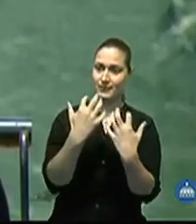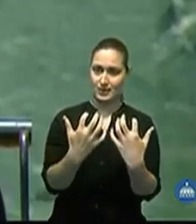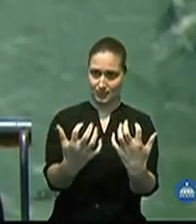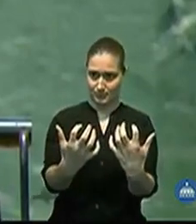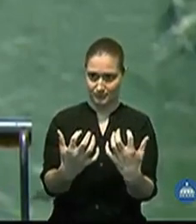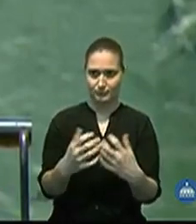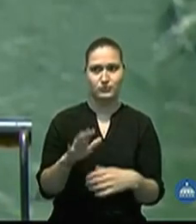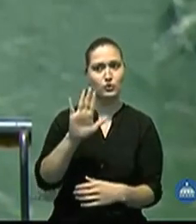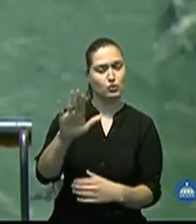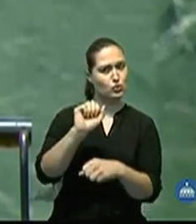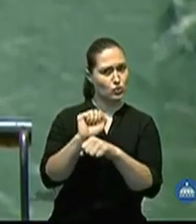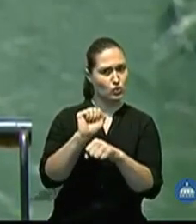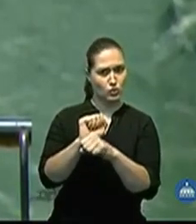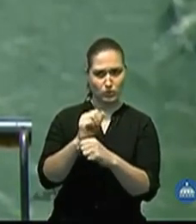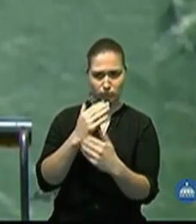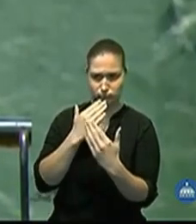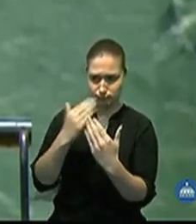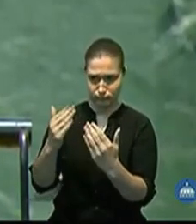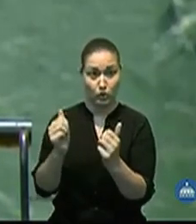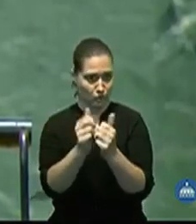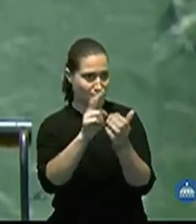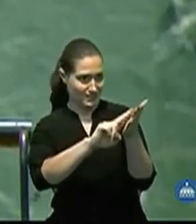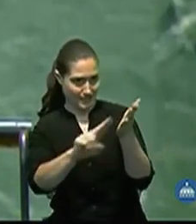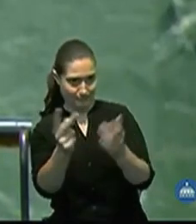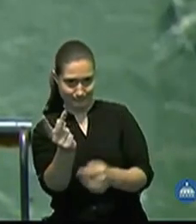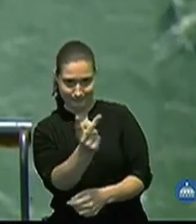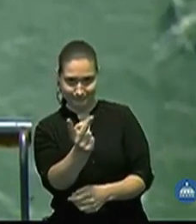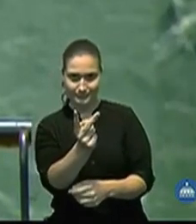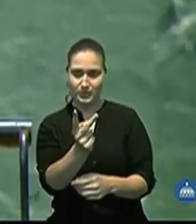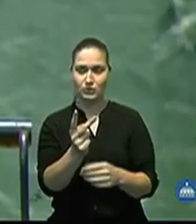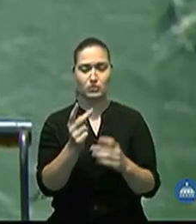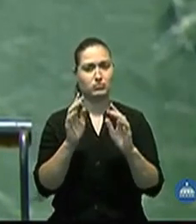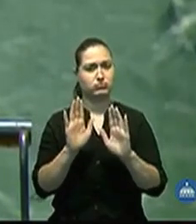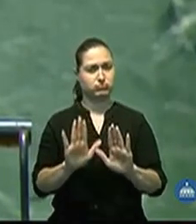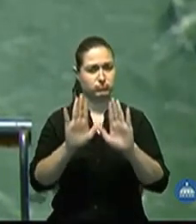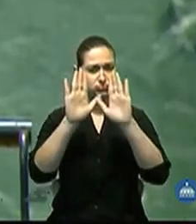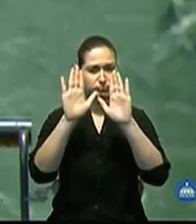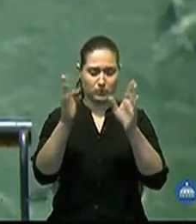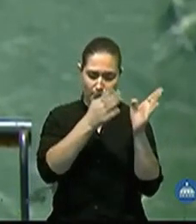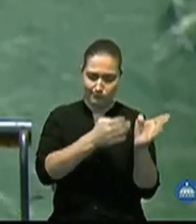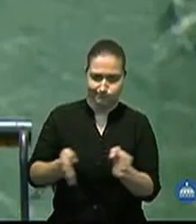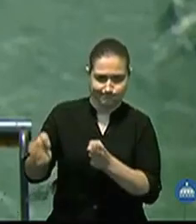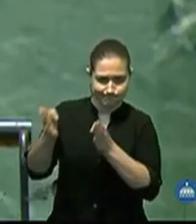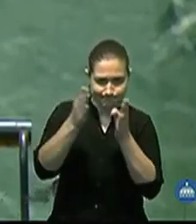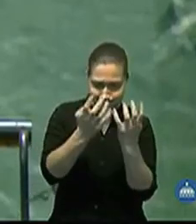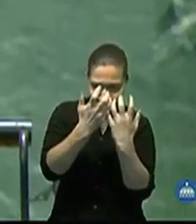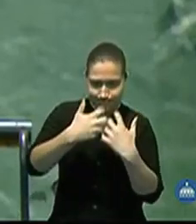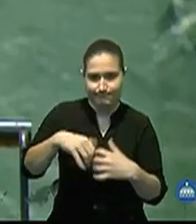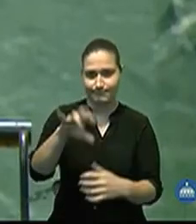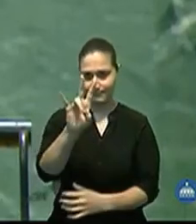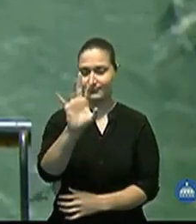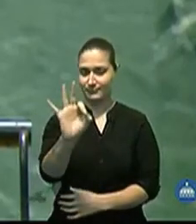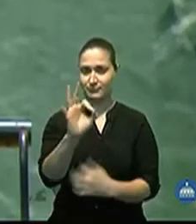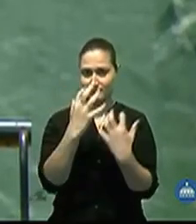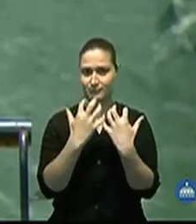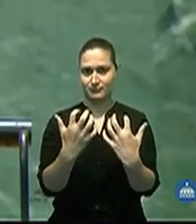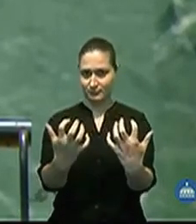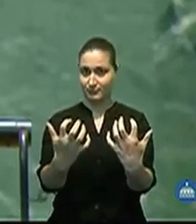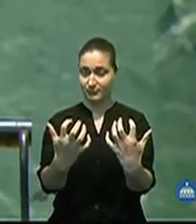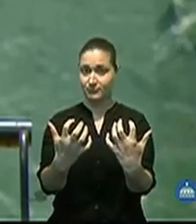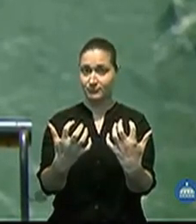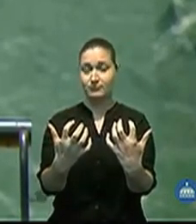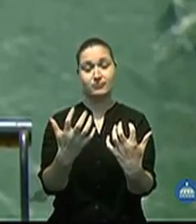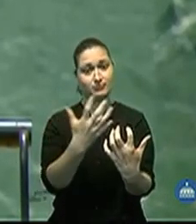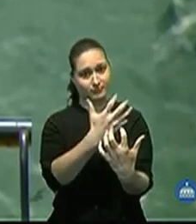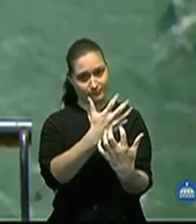trabajo junto al secretario general por la exitosa organización de esta 79ª sesión y en particular de la